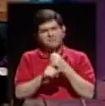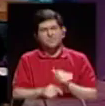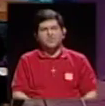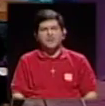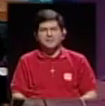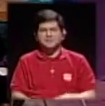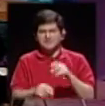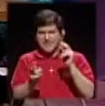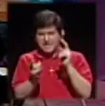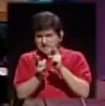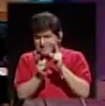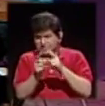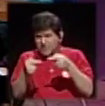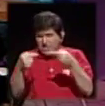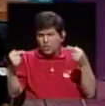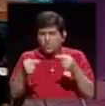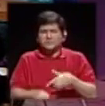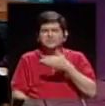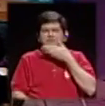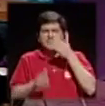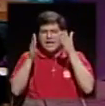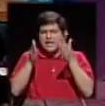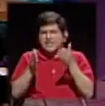las indígenas?